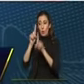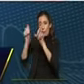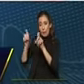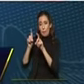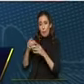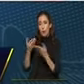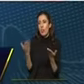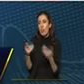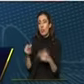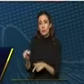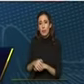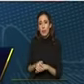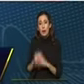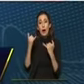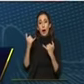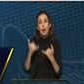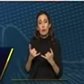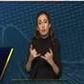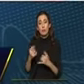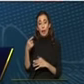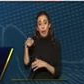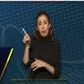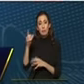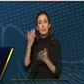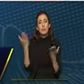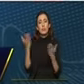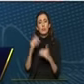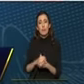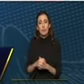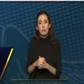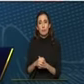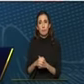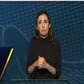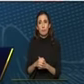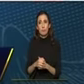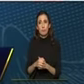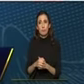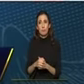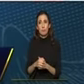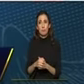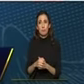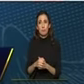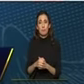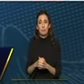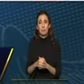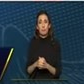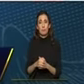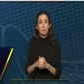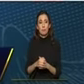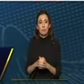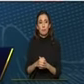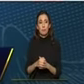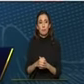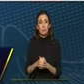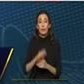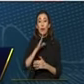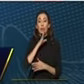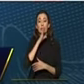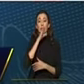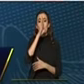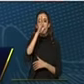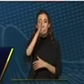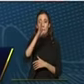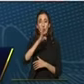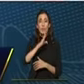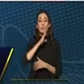¿dónde estará? Siempre la poesía